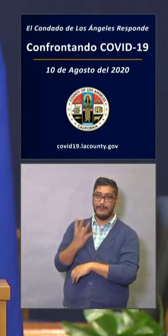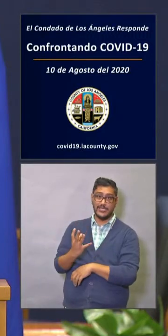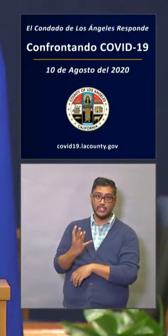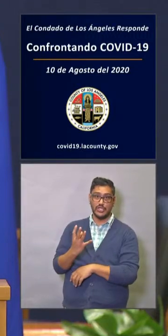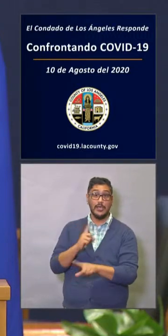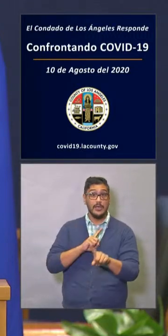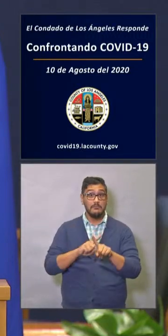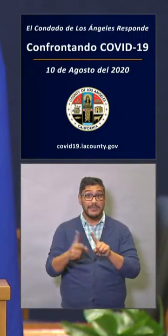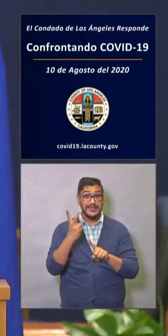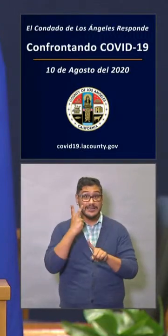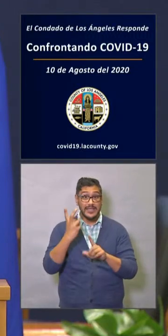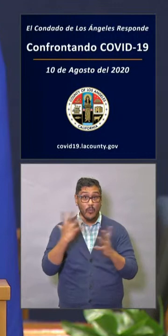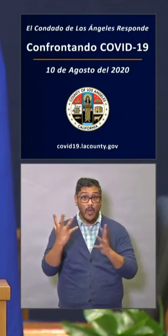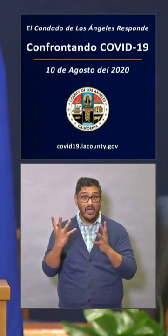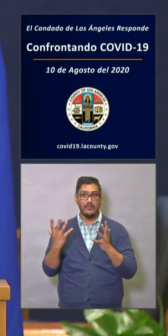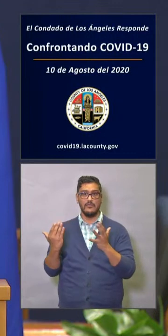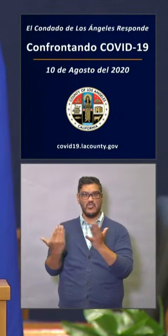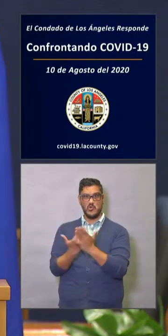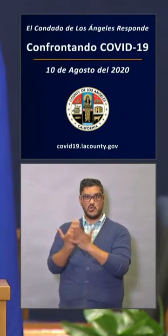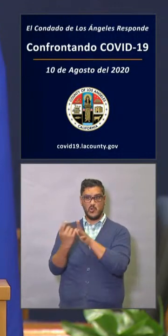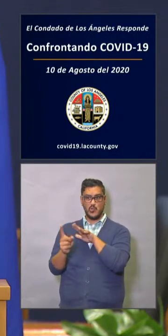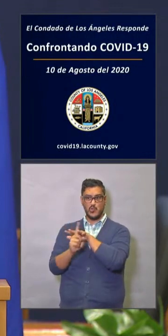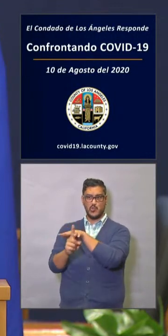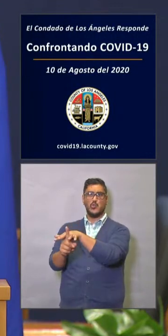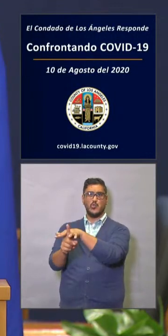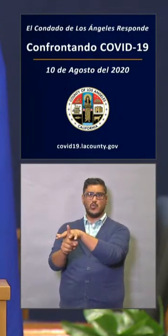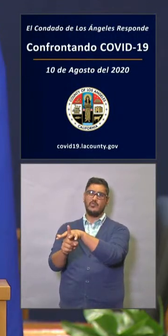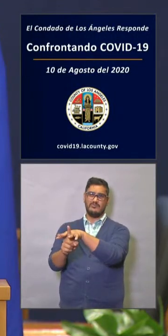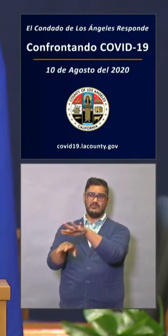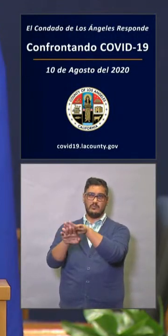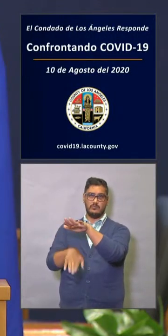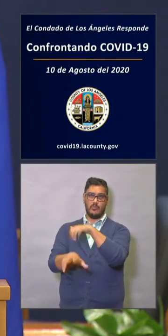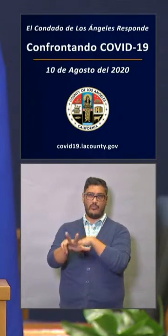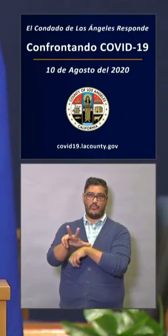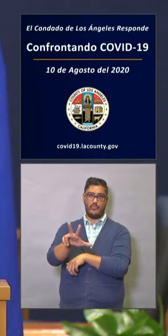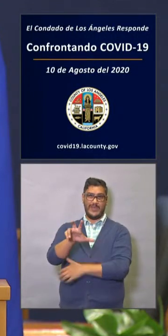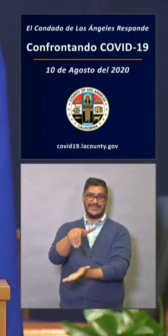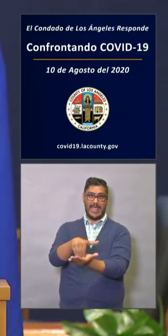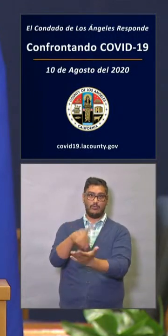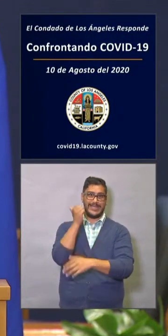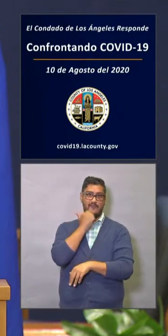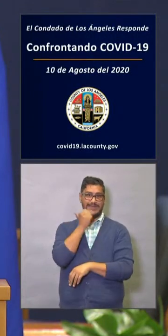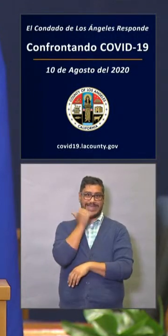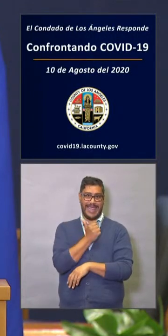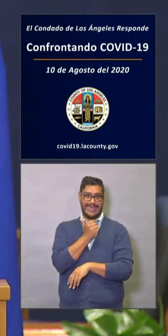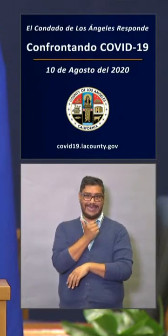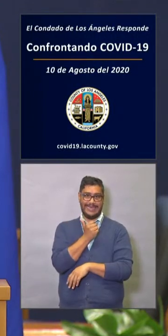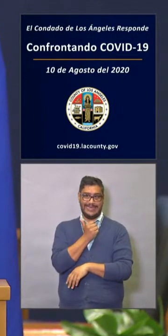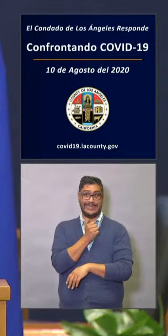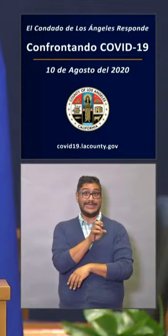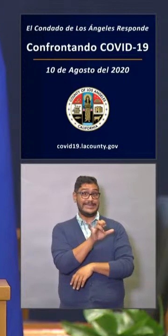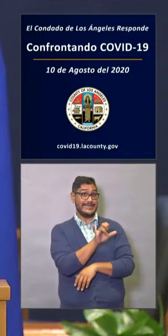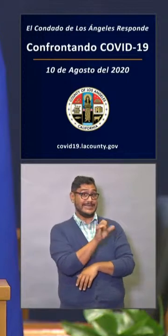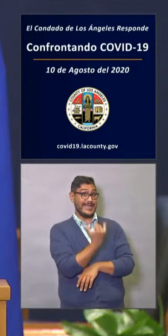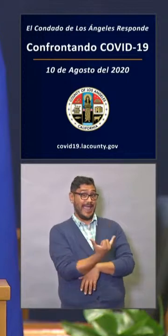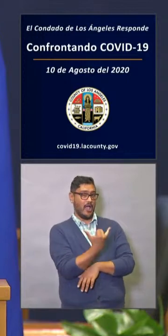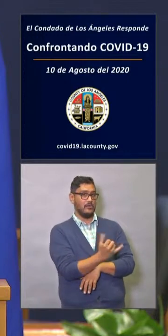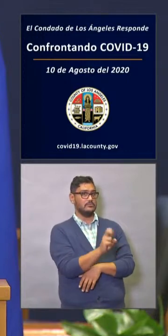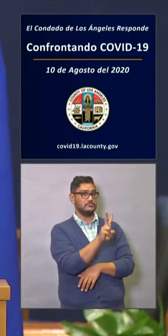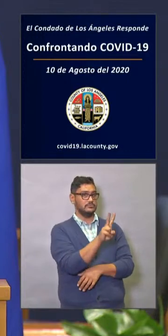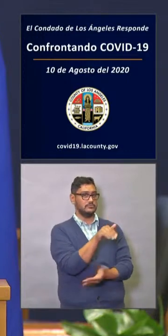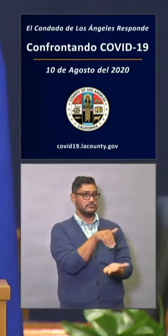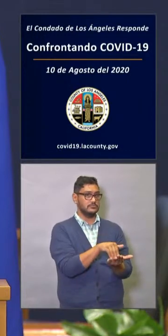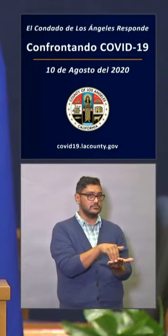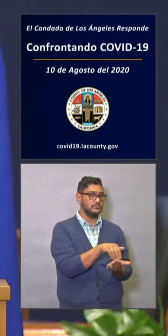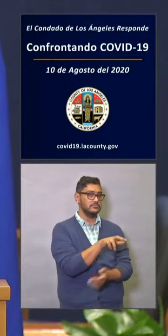se estabilizan por debajo de 3,000 por día, un promedio de 2,300 casos